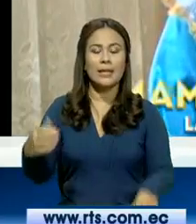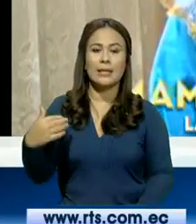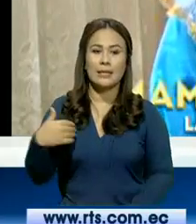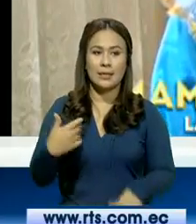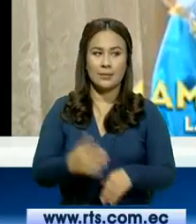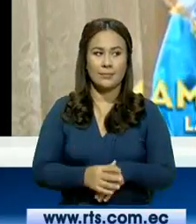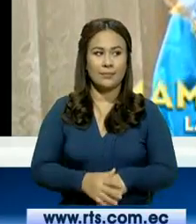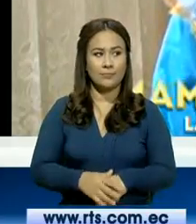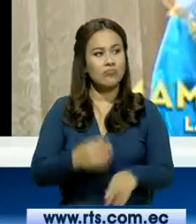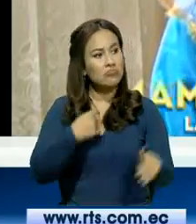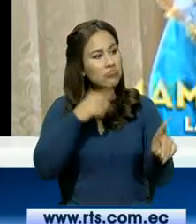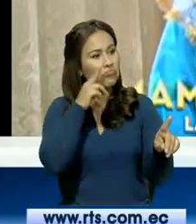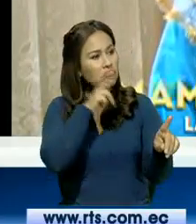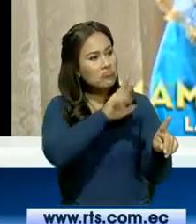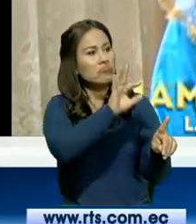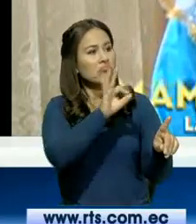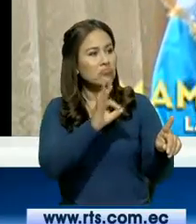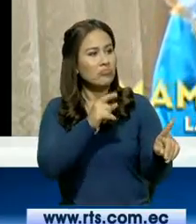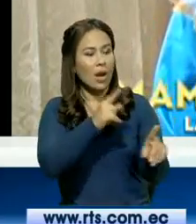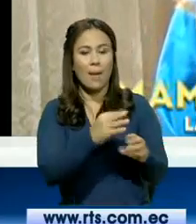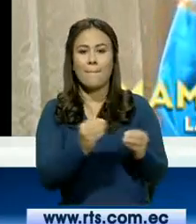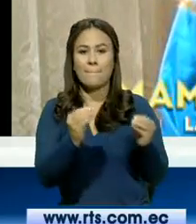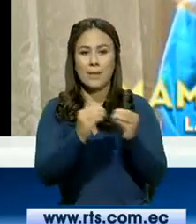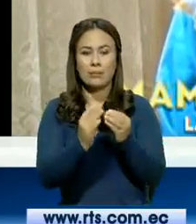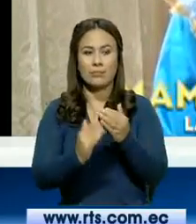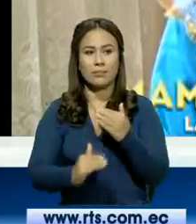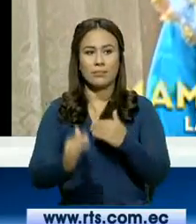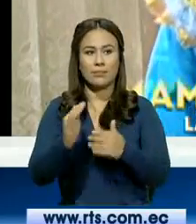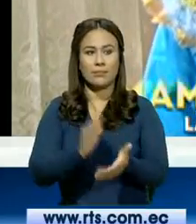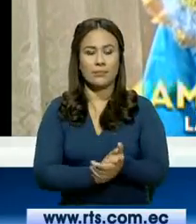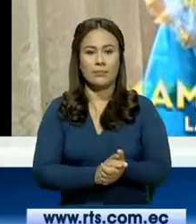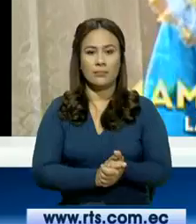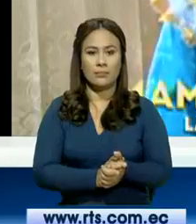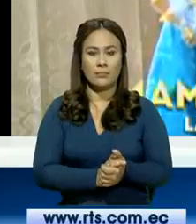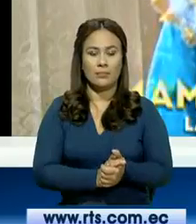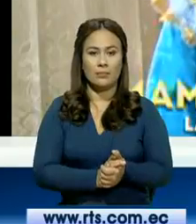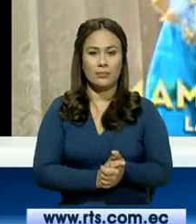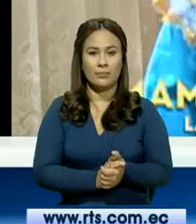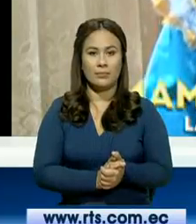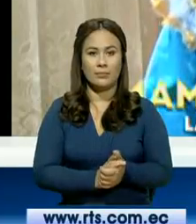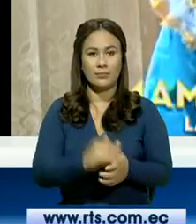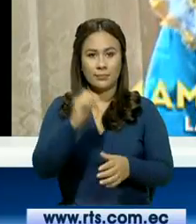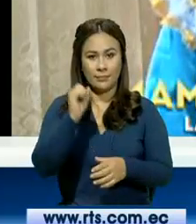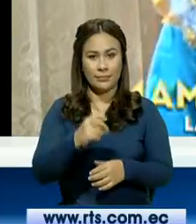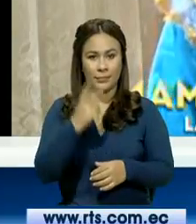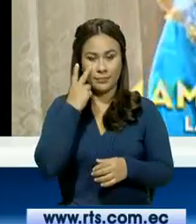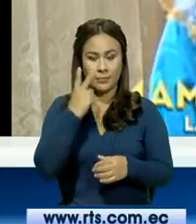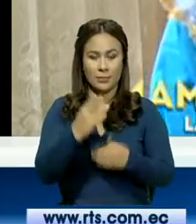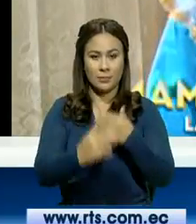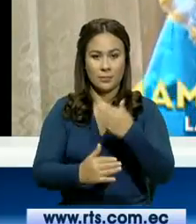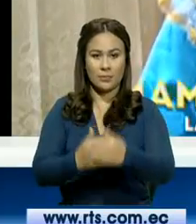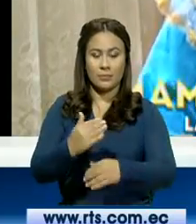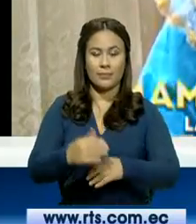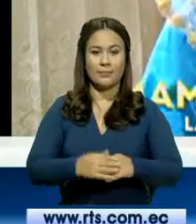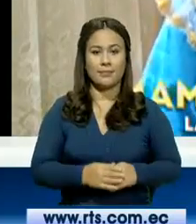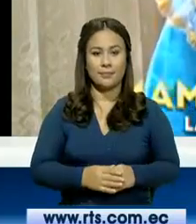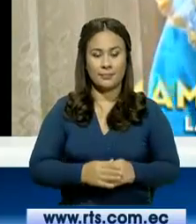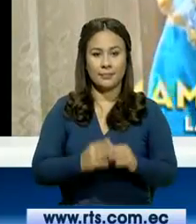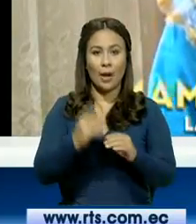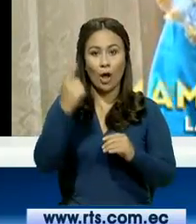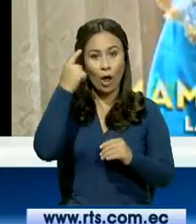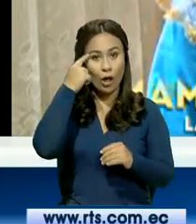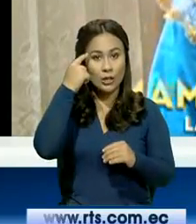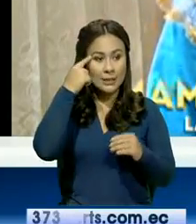honrosa designación con menos edad. Yo llego ya con madurez absoluta, con